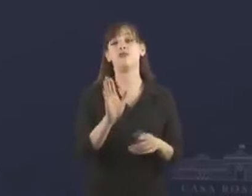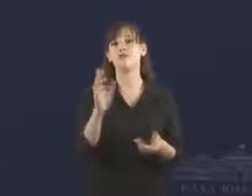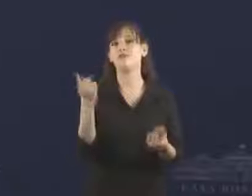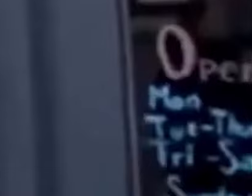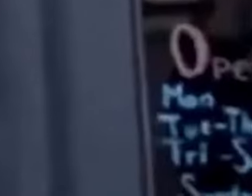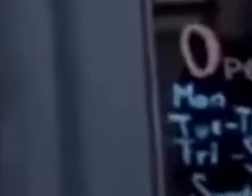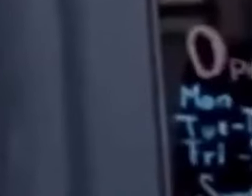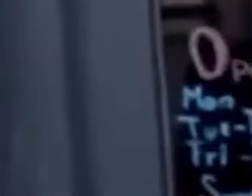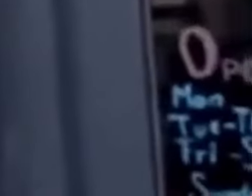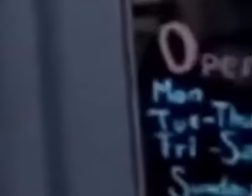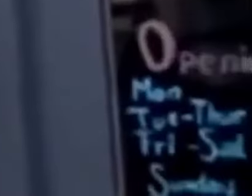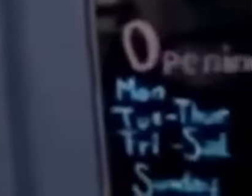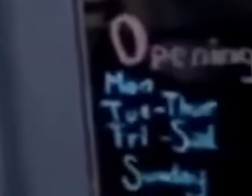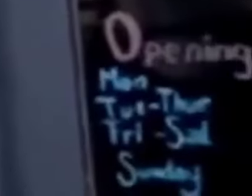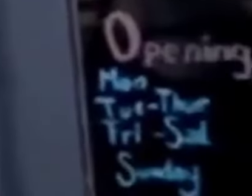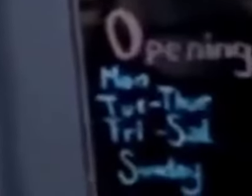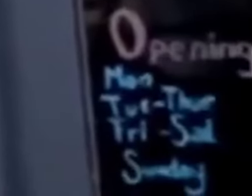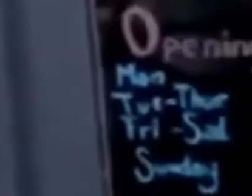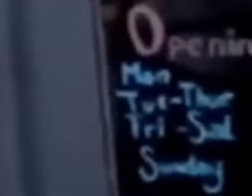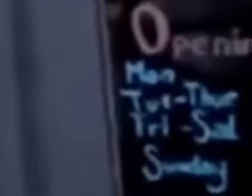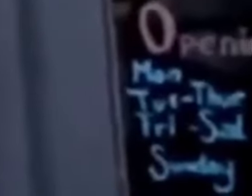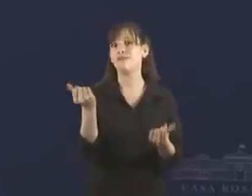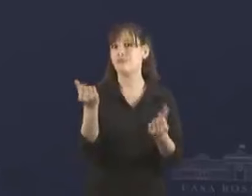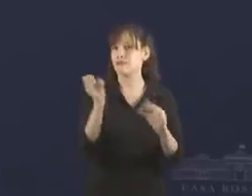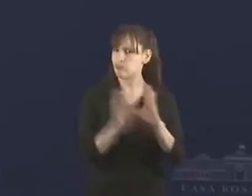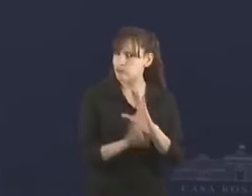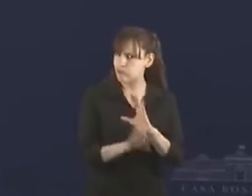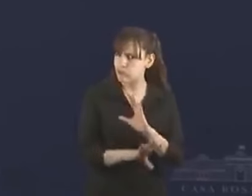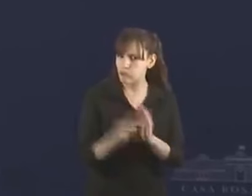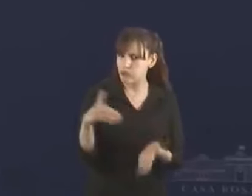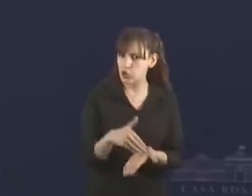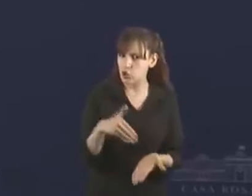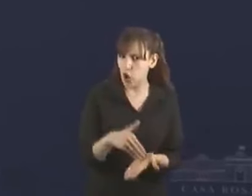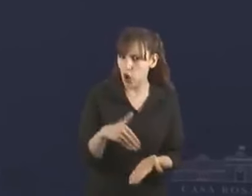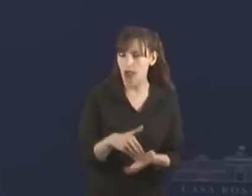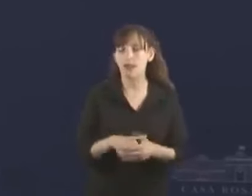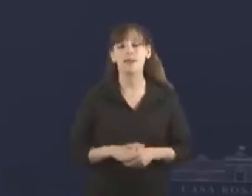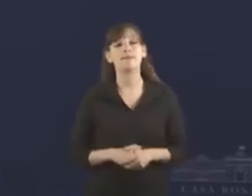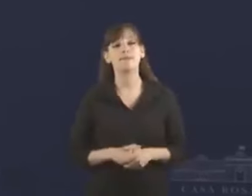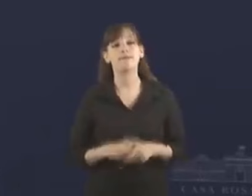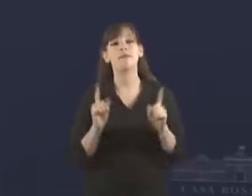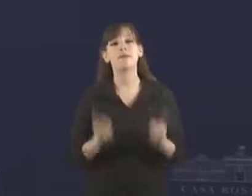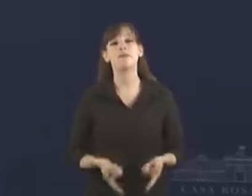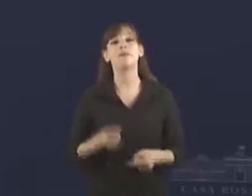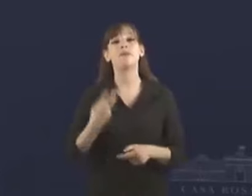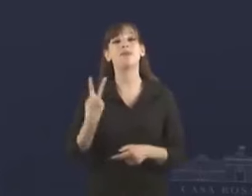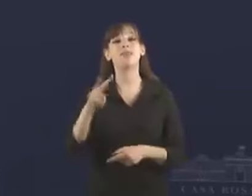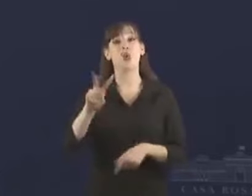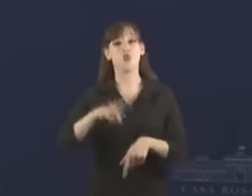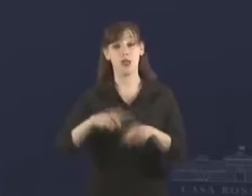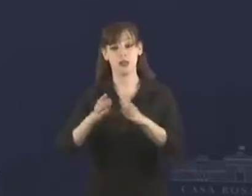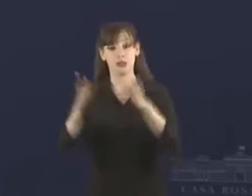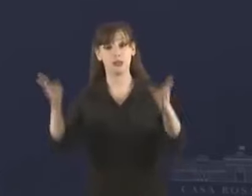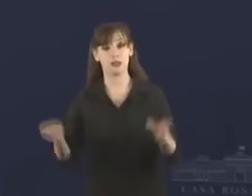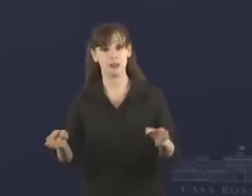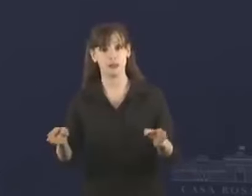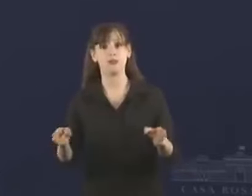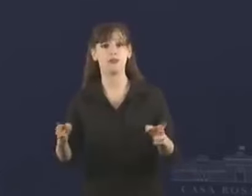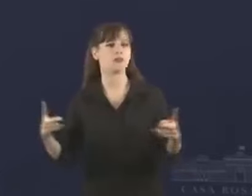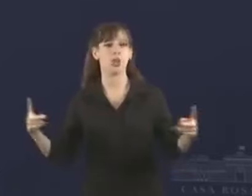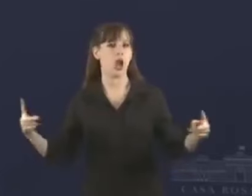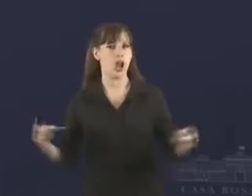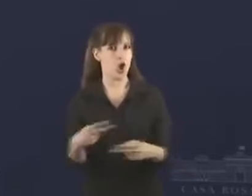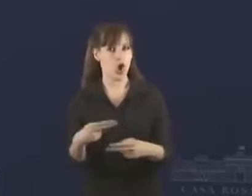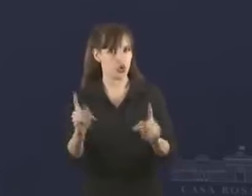adicionales y en una segunda etapa de que se van a seguir recortando hasta llegar a